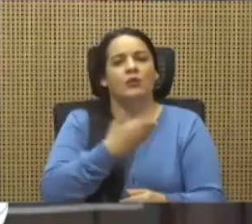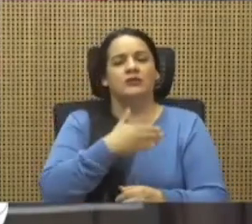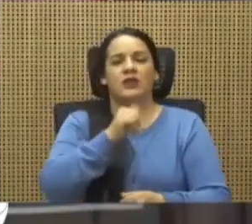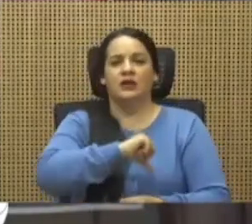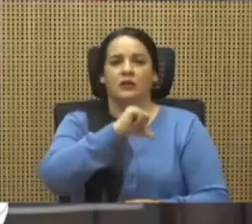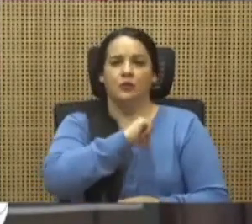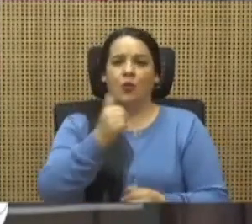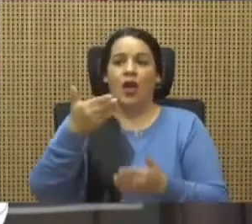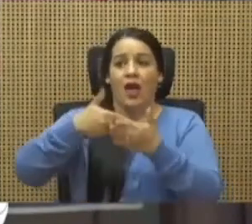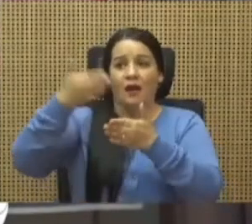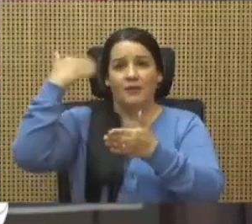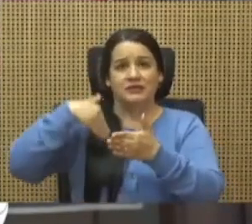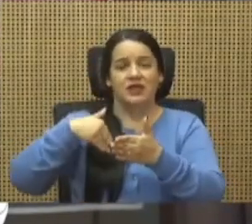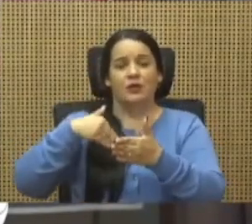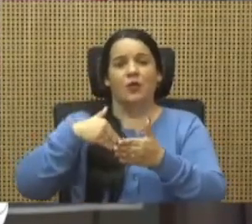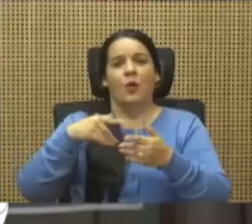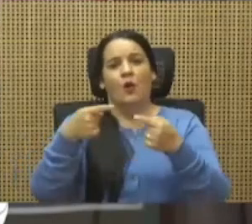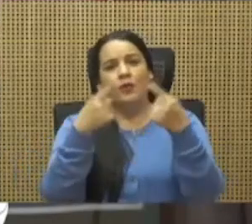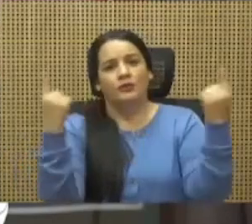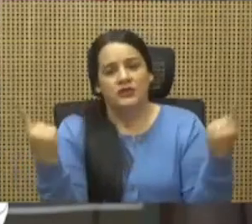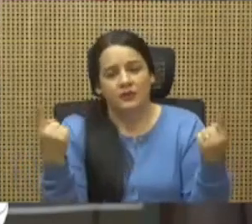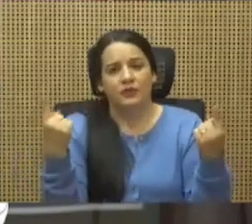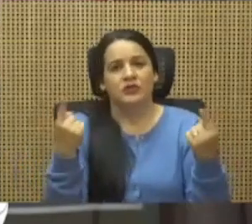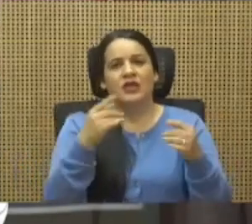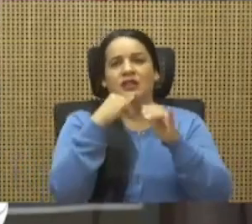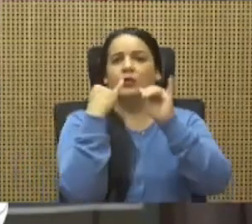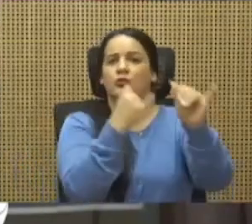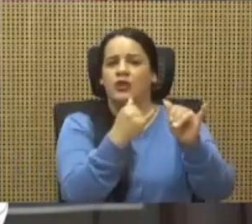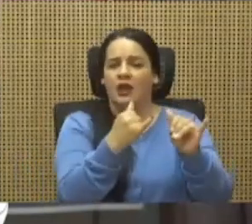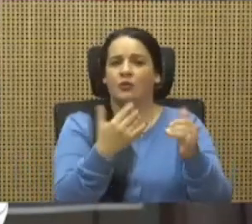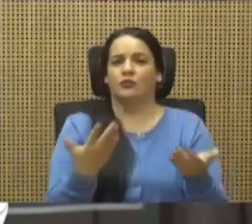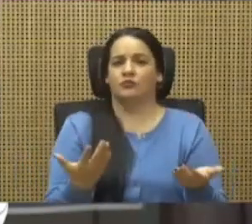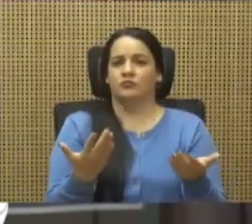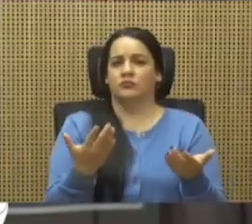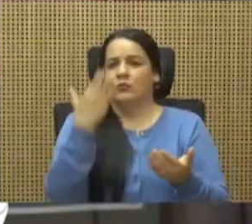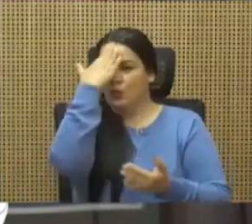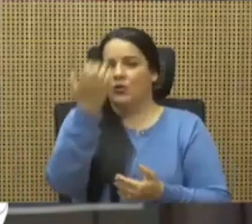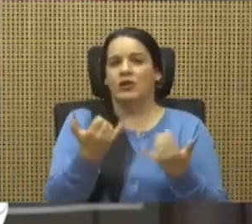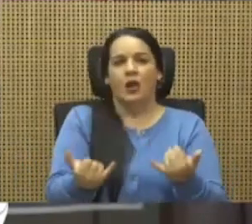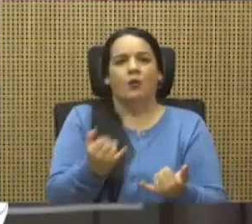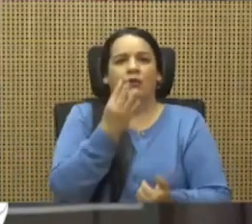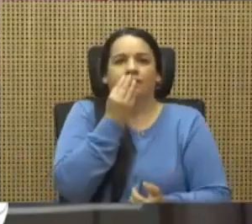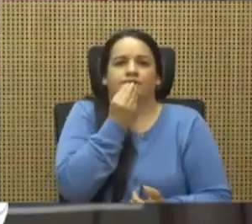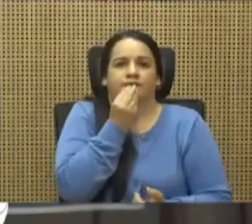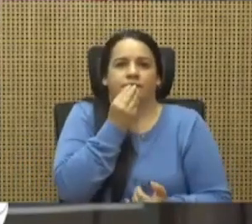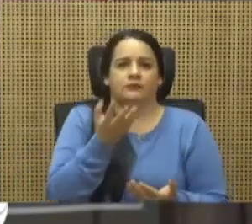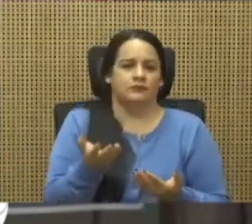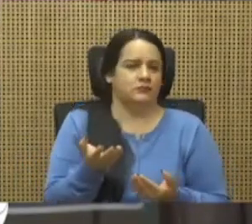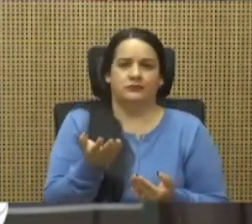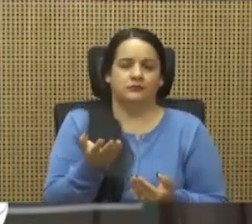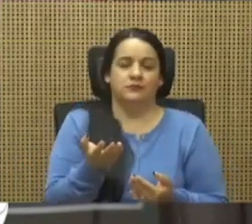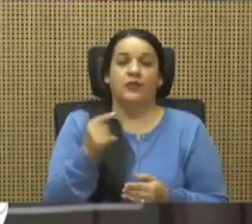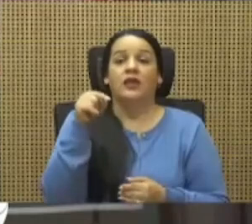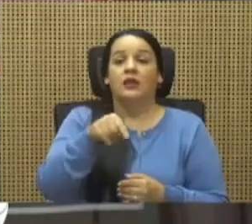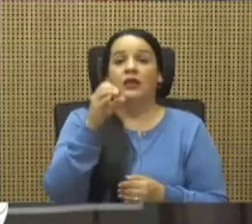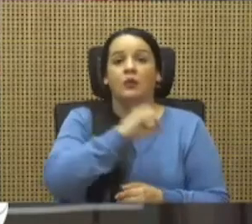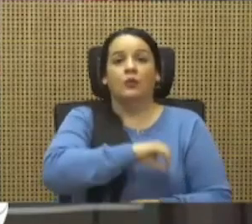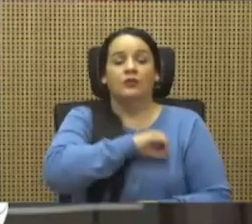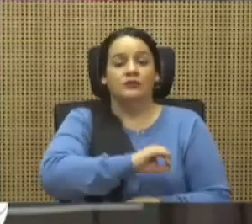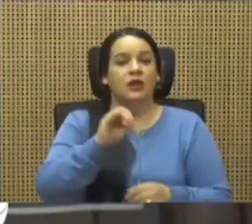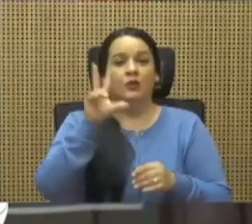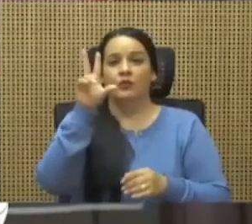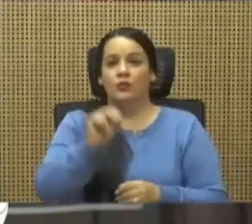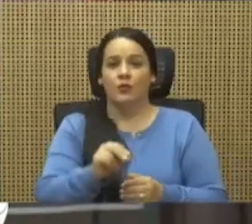nos opusimos, denunciamos y condenamos a viva voz, ¿por qué deberíamos quedarnos callados esta vez? Que el oficialismo haya rechazado